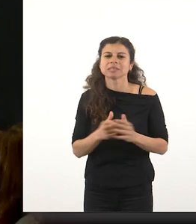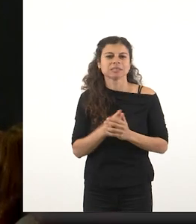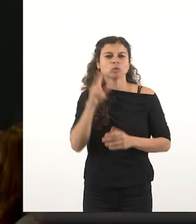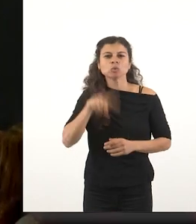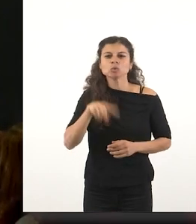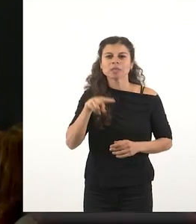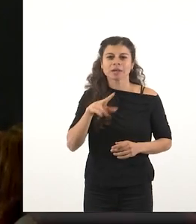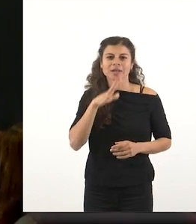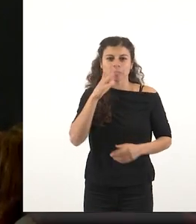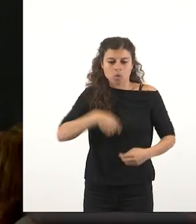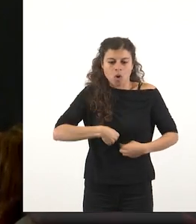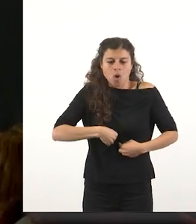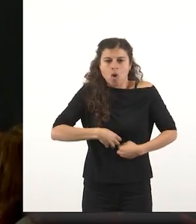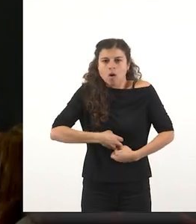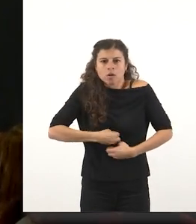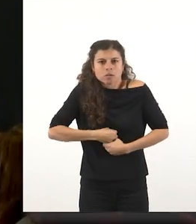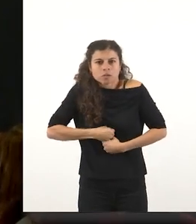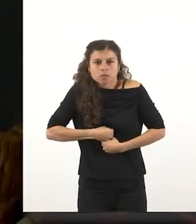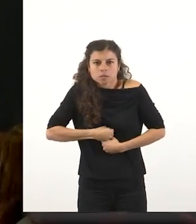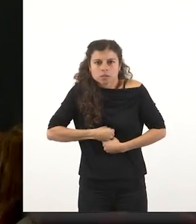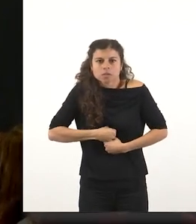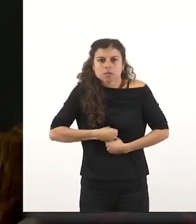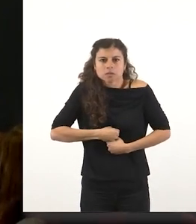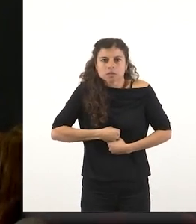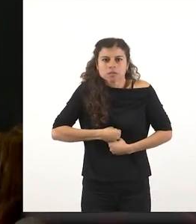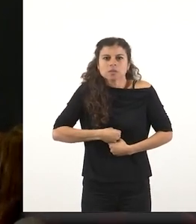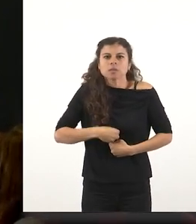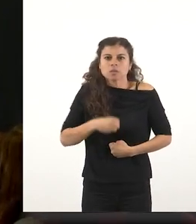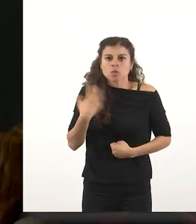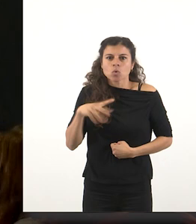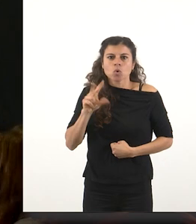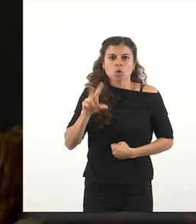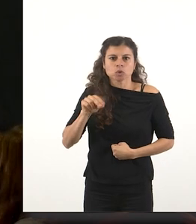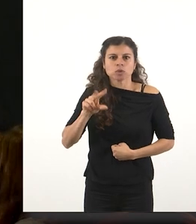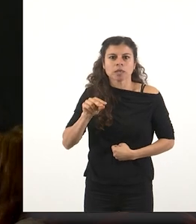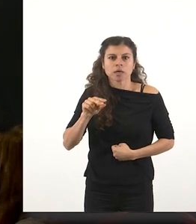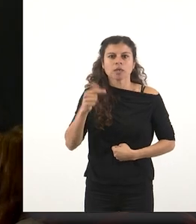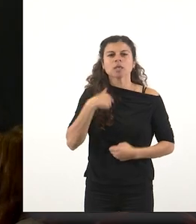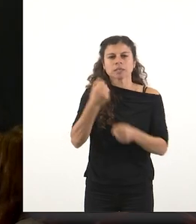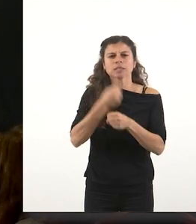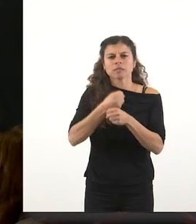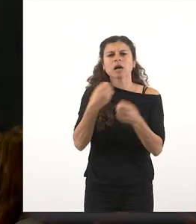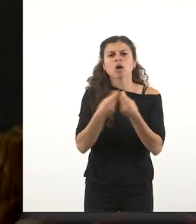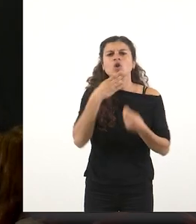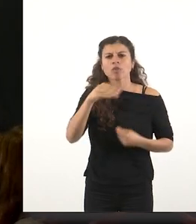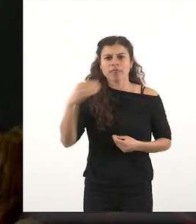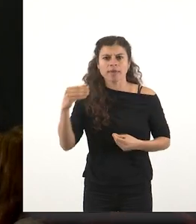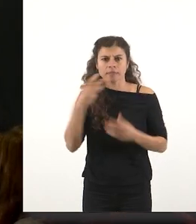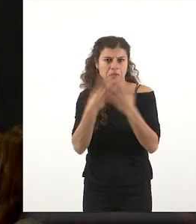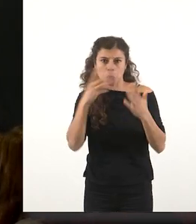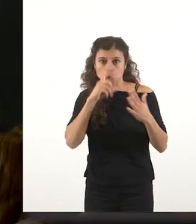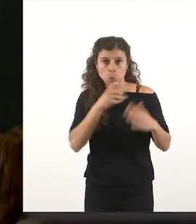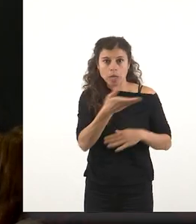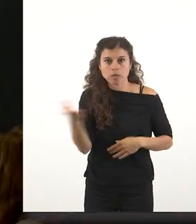Aquí. En la boca del estómago. Cuando... ¡Hostia! Hostia, que trabajando con adolescentes de 18 años, las nenas siempre me dicen todas, ¡ah!